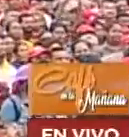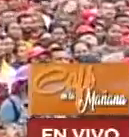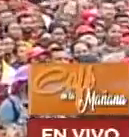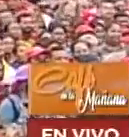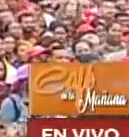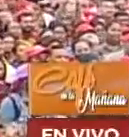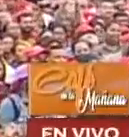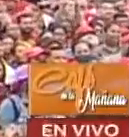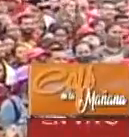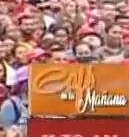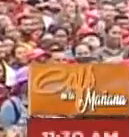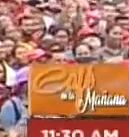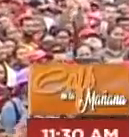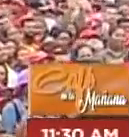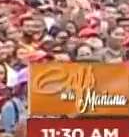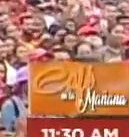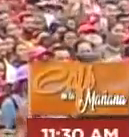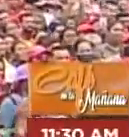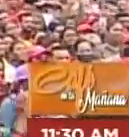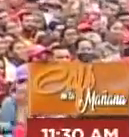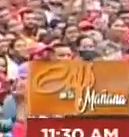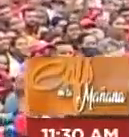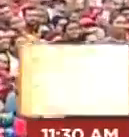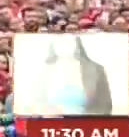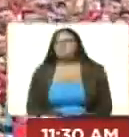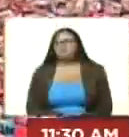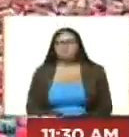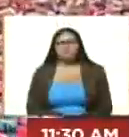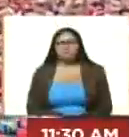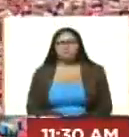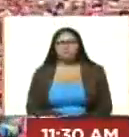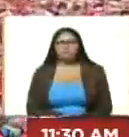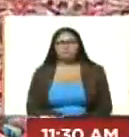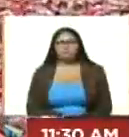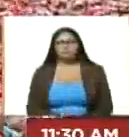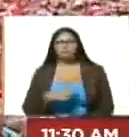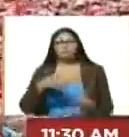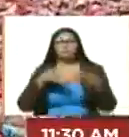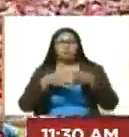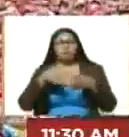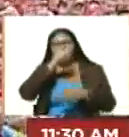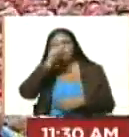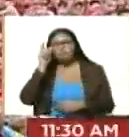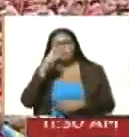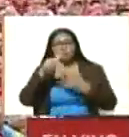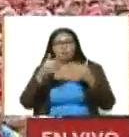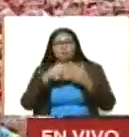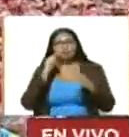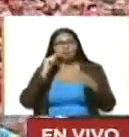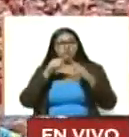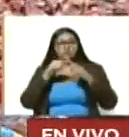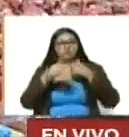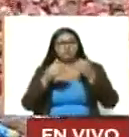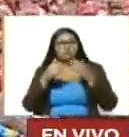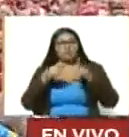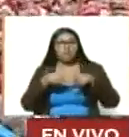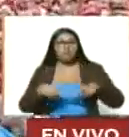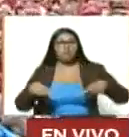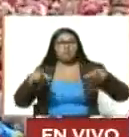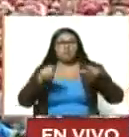la dirección nacional del partido y la dirección estatal del Partido Socialista Unido de Venezuela, quienes se han concentrado en este espacio